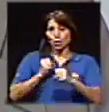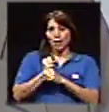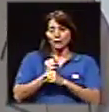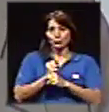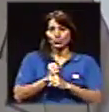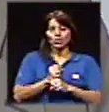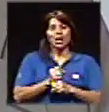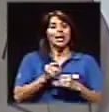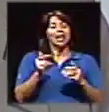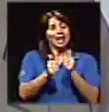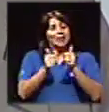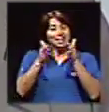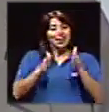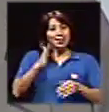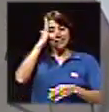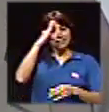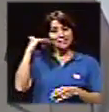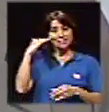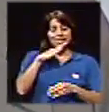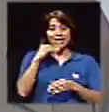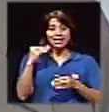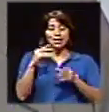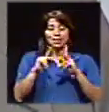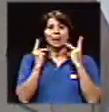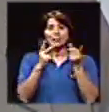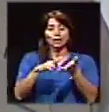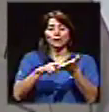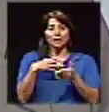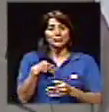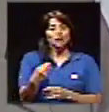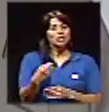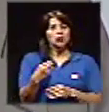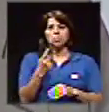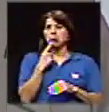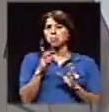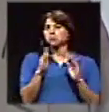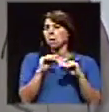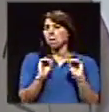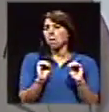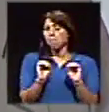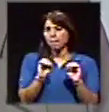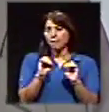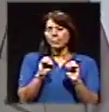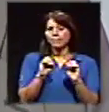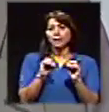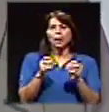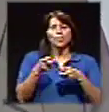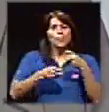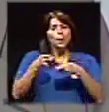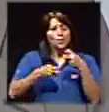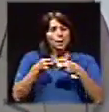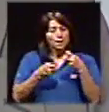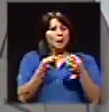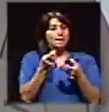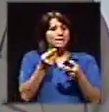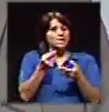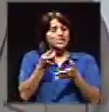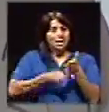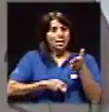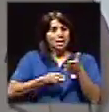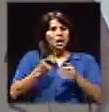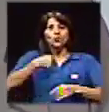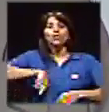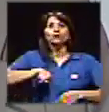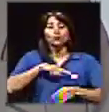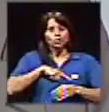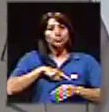Nacional negaron que había un problema fiscal. Nosotros no solo dibujamos el problema, sino que anunciamos